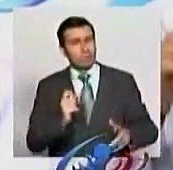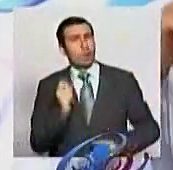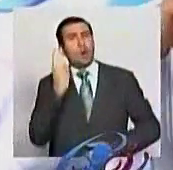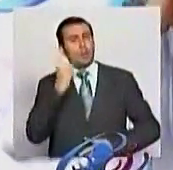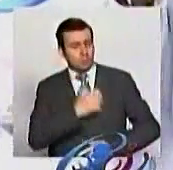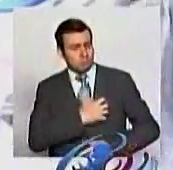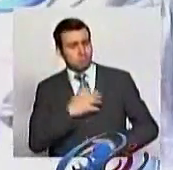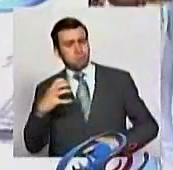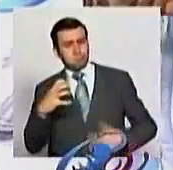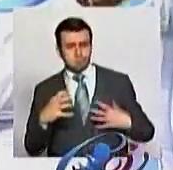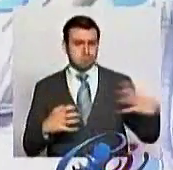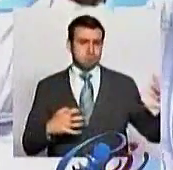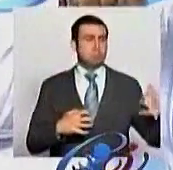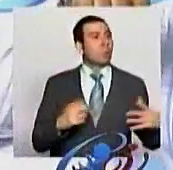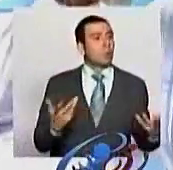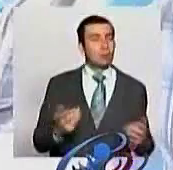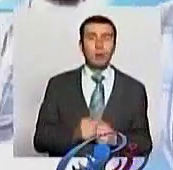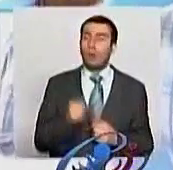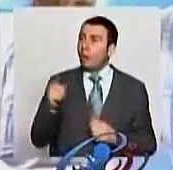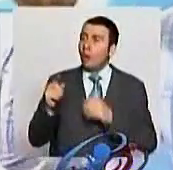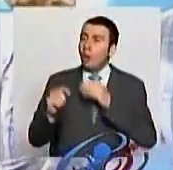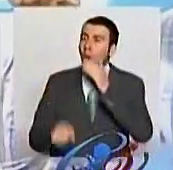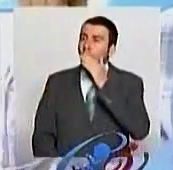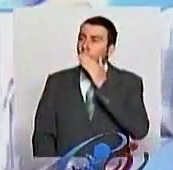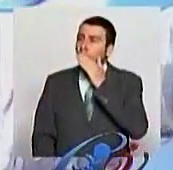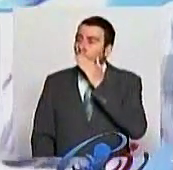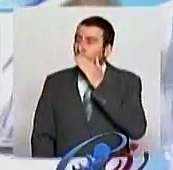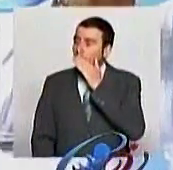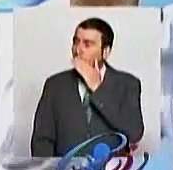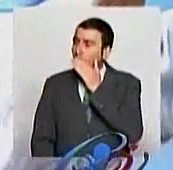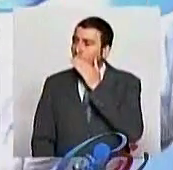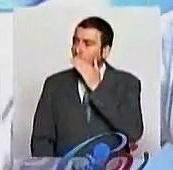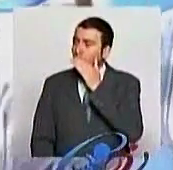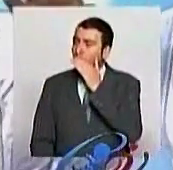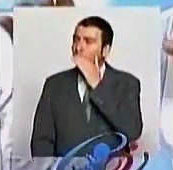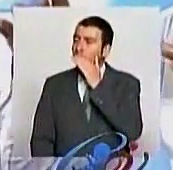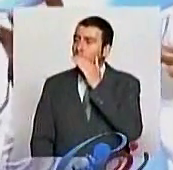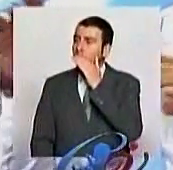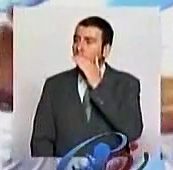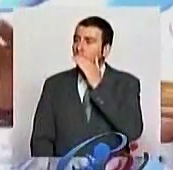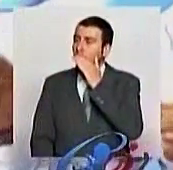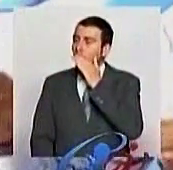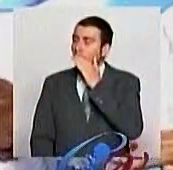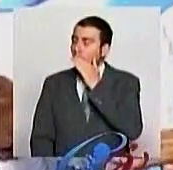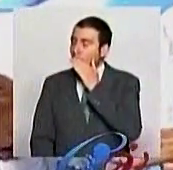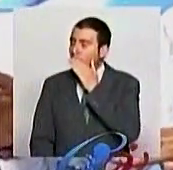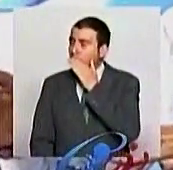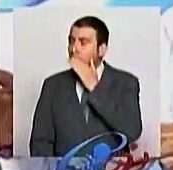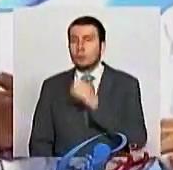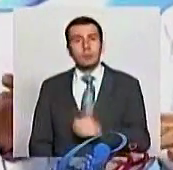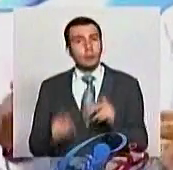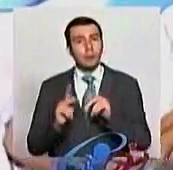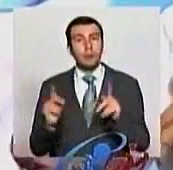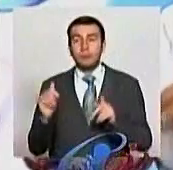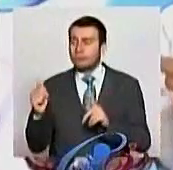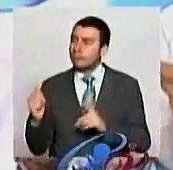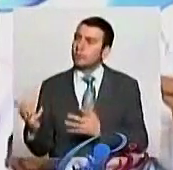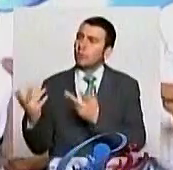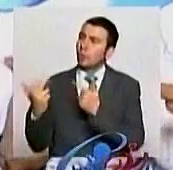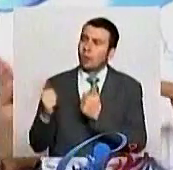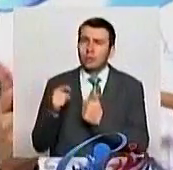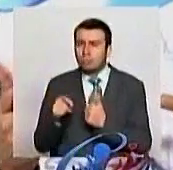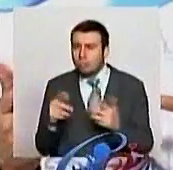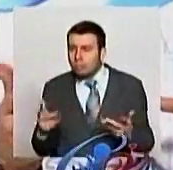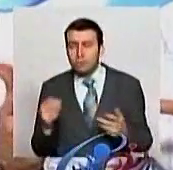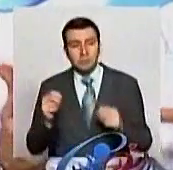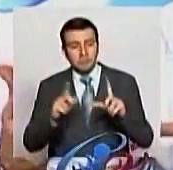si Jennifer me ayuda con alguna imagen de un electrocardiograma para que la gente vea qué es lo que muestra la máquina y cómo